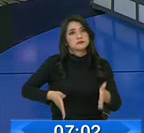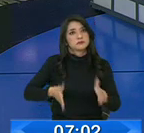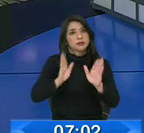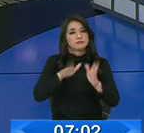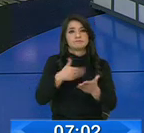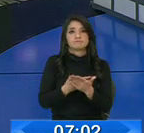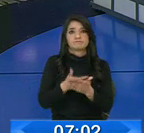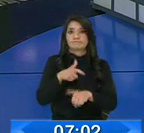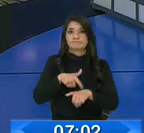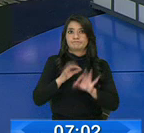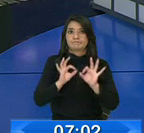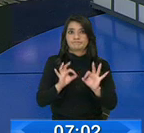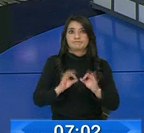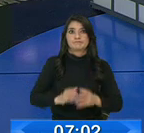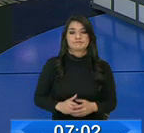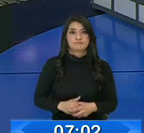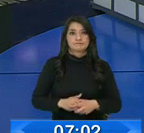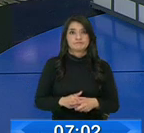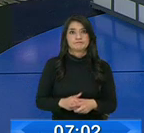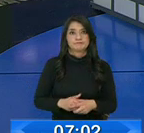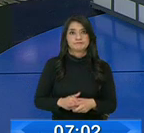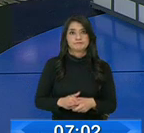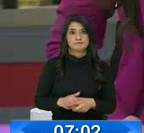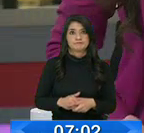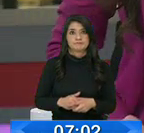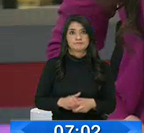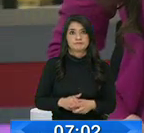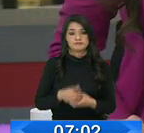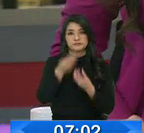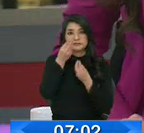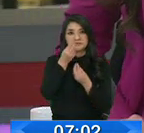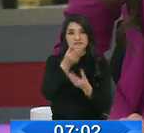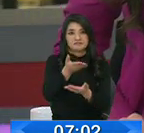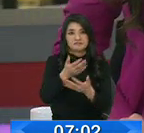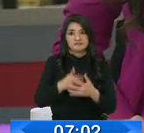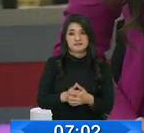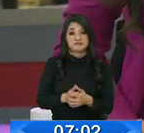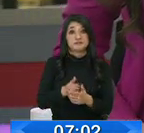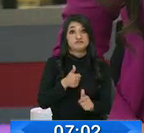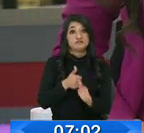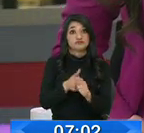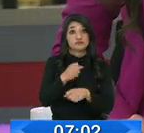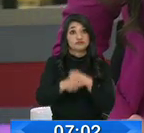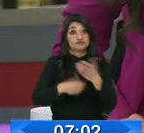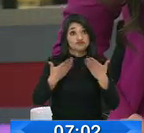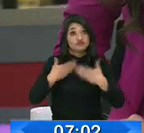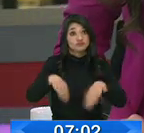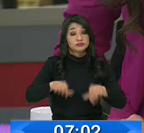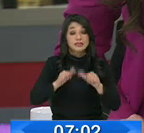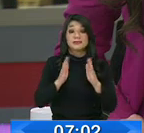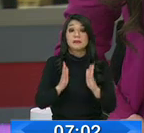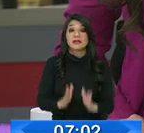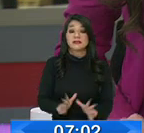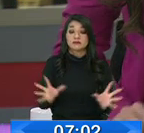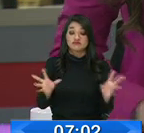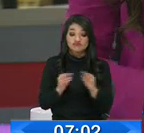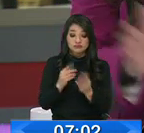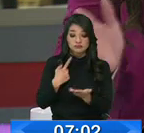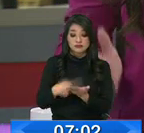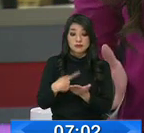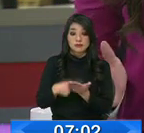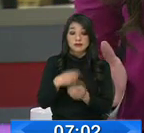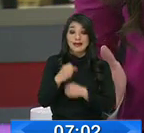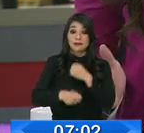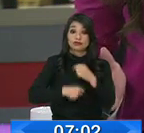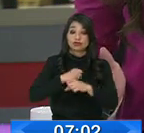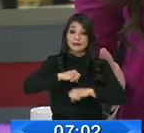a tiempo. Bueno, les vamos a contar que a pocos días de finalizar el año, los legisladores hacen un análisis de lo que ha sido su